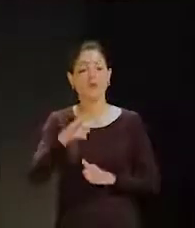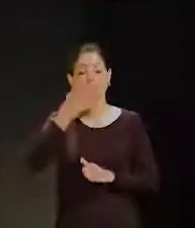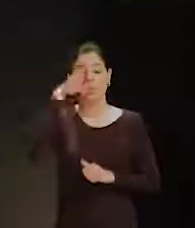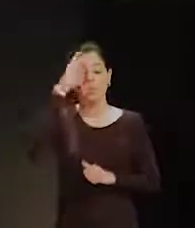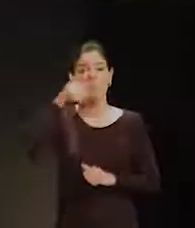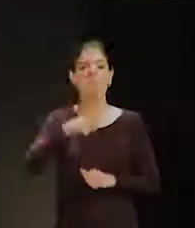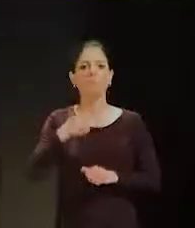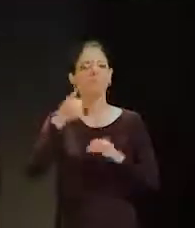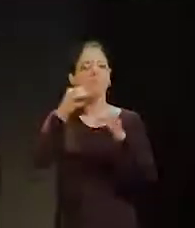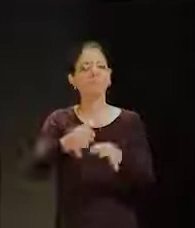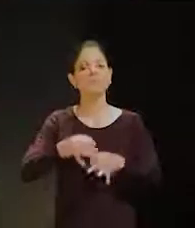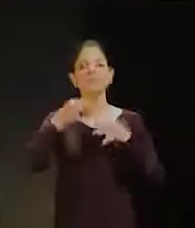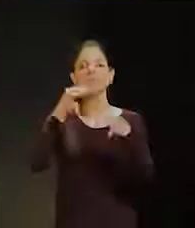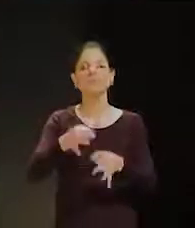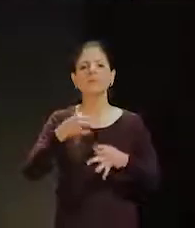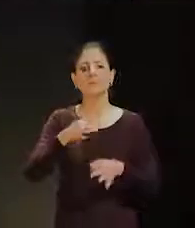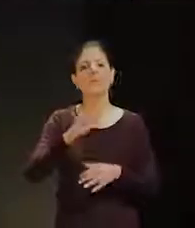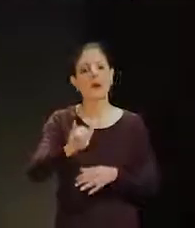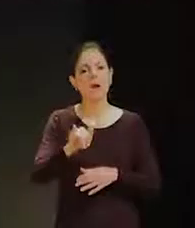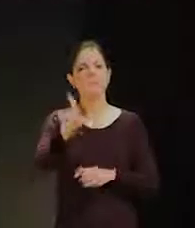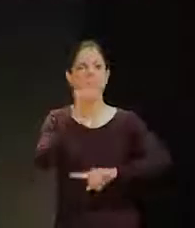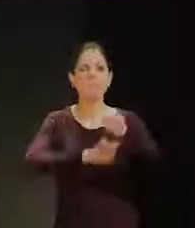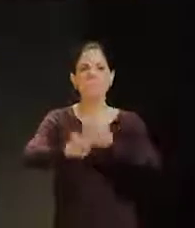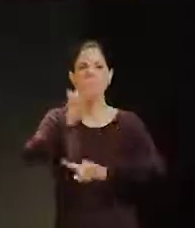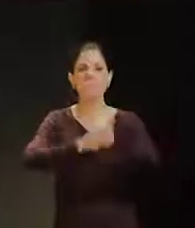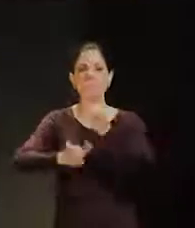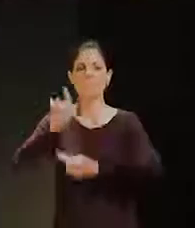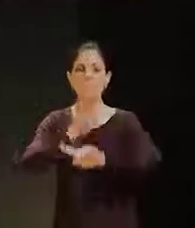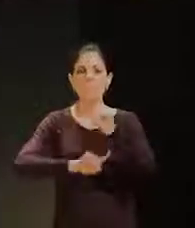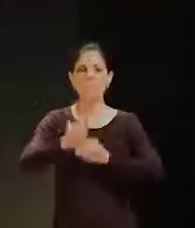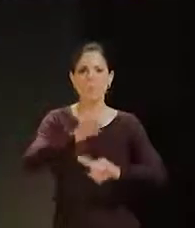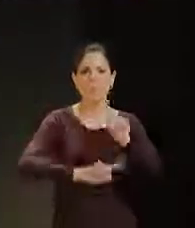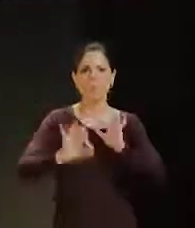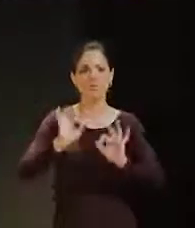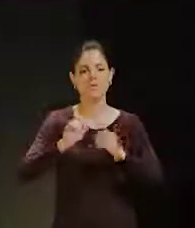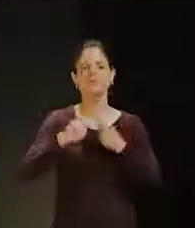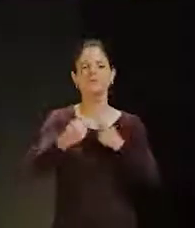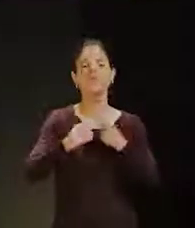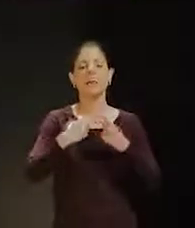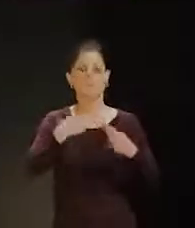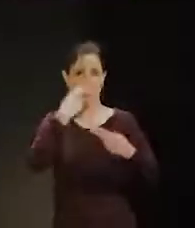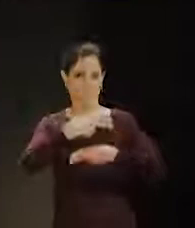Cuba siempre hemos tenido problemas con el transporte público